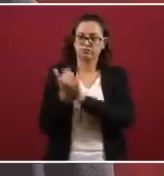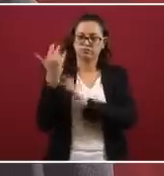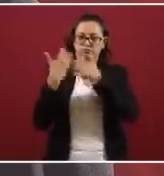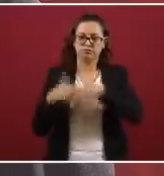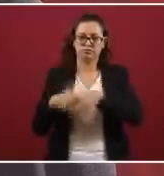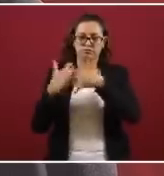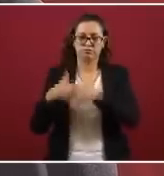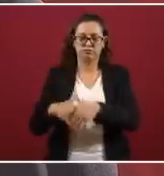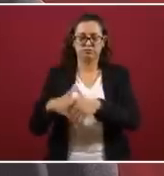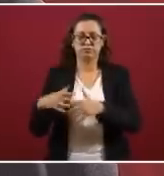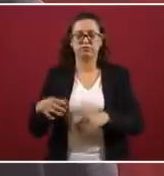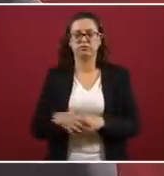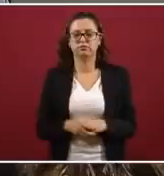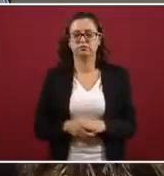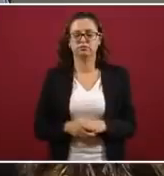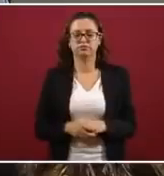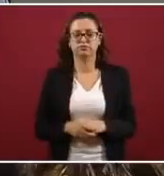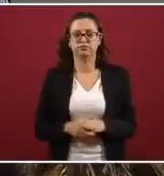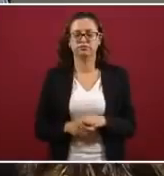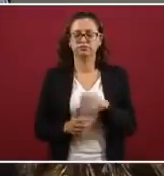refinería. Y